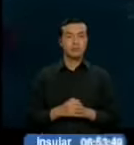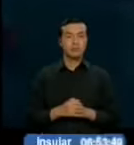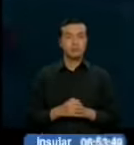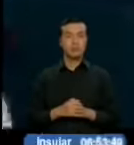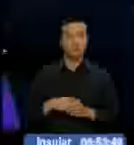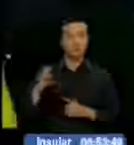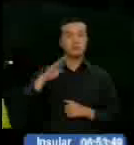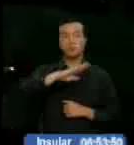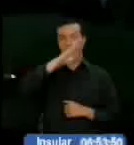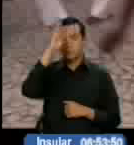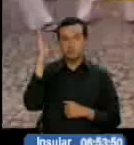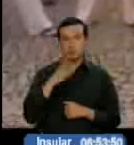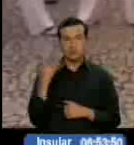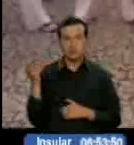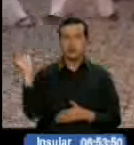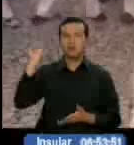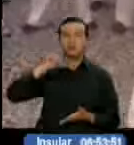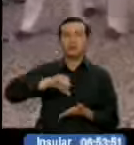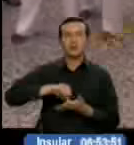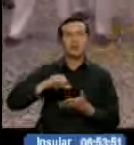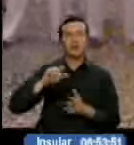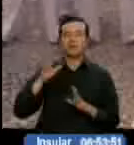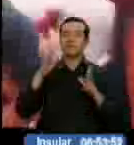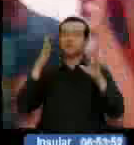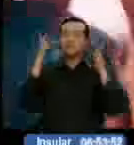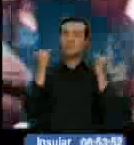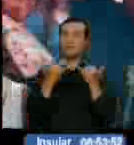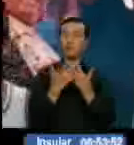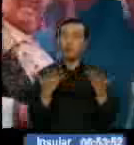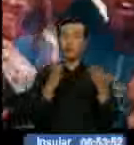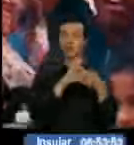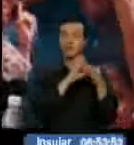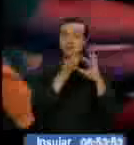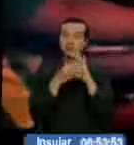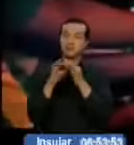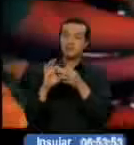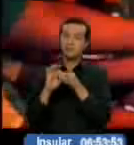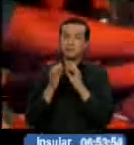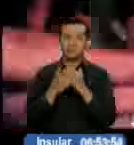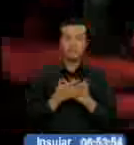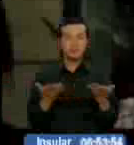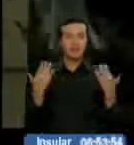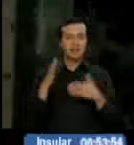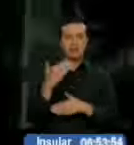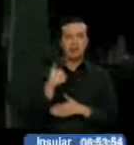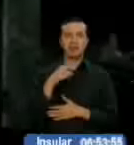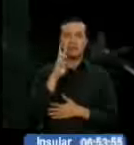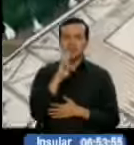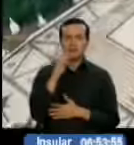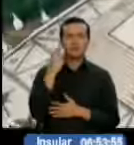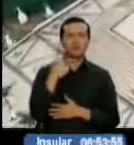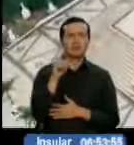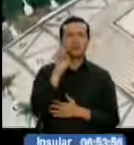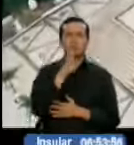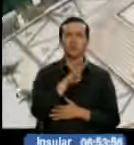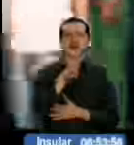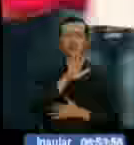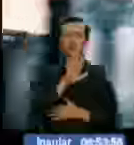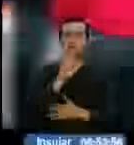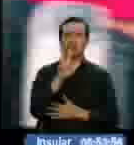Río de Janeiro, la ciudad del carnaval y ahora de los Juegos Olímpicos, cuenta con